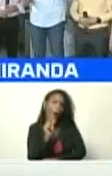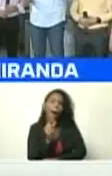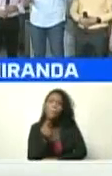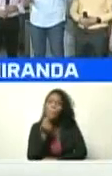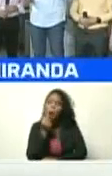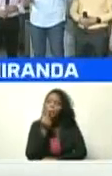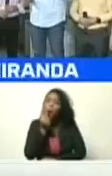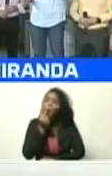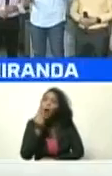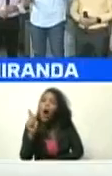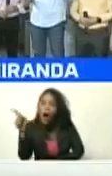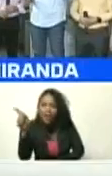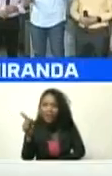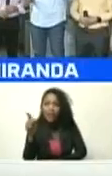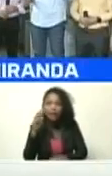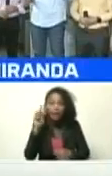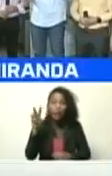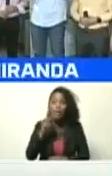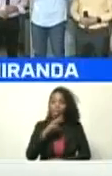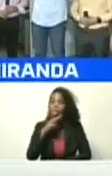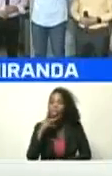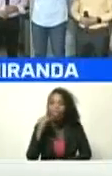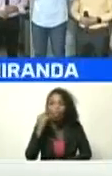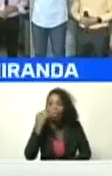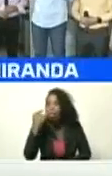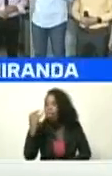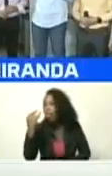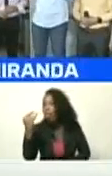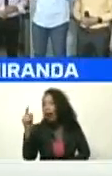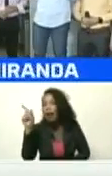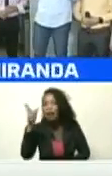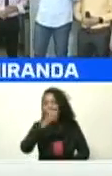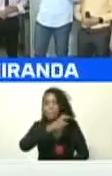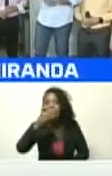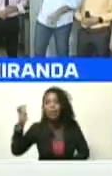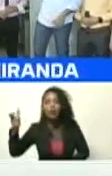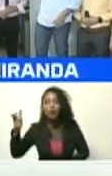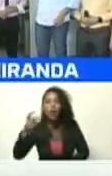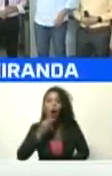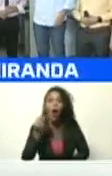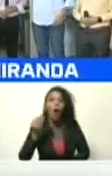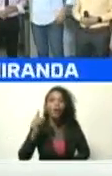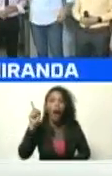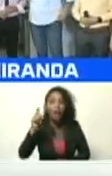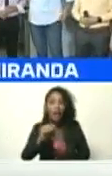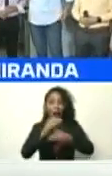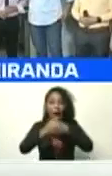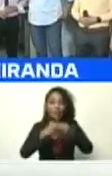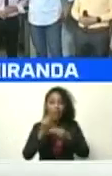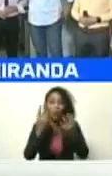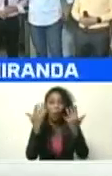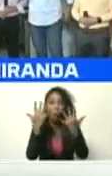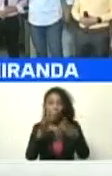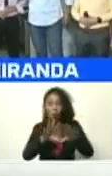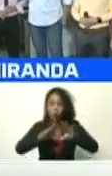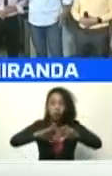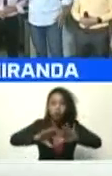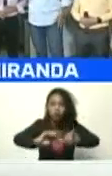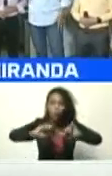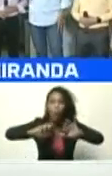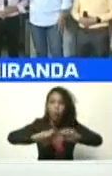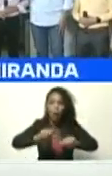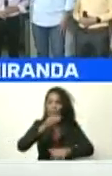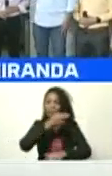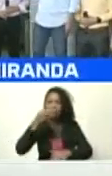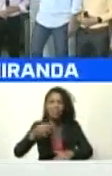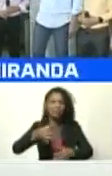golfeado. Porque se ve exquisito. Además, mira, esa gente, esas muchachas, esos muchachos ahí haciendo ese producto.